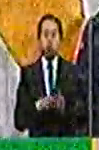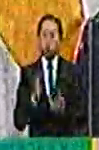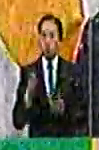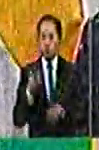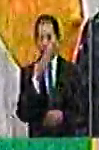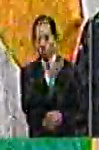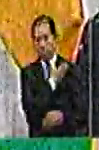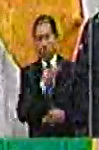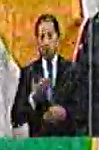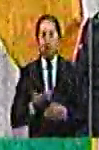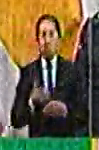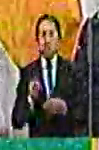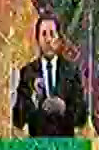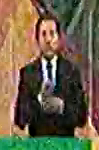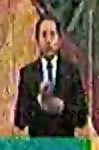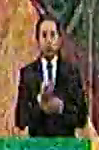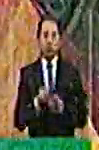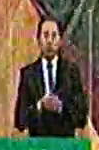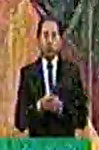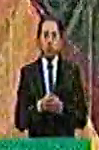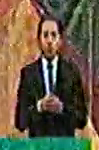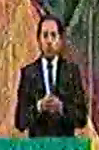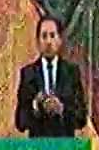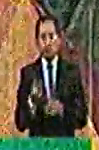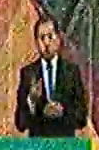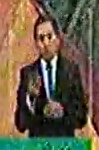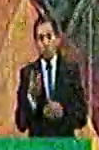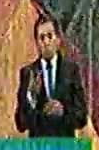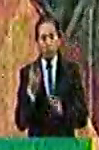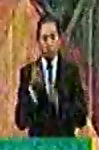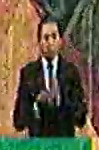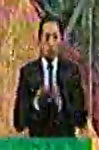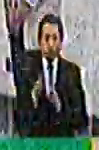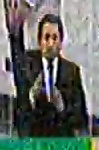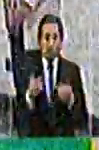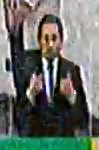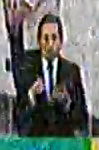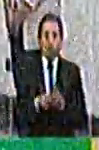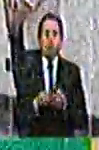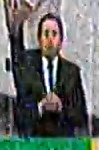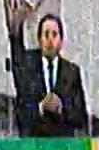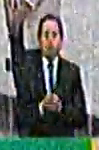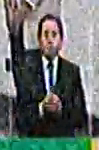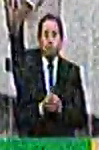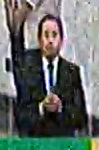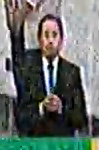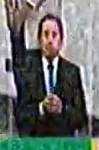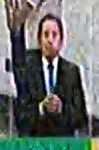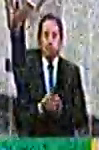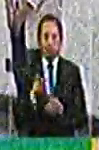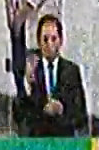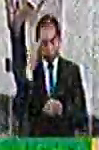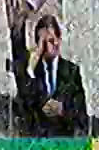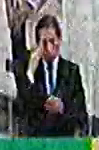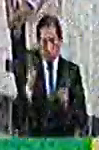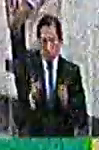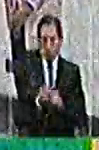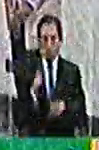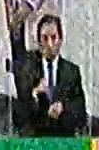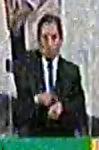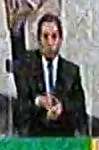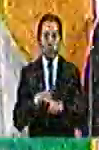presidencia interina de unas de 2 a 4 horas aproximadamente. Sé que es muy corto,